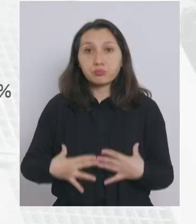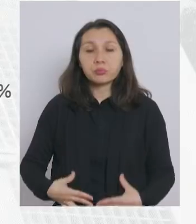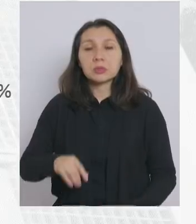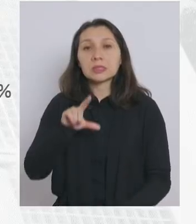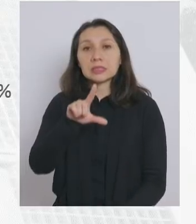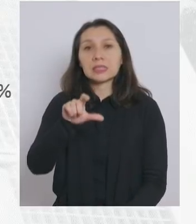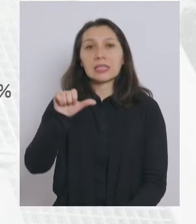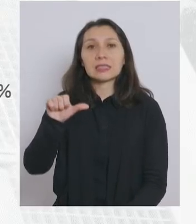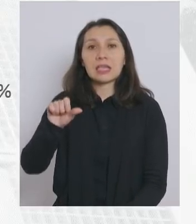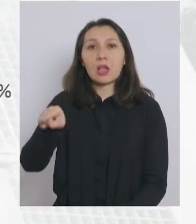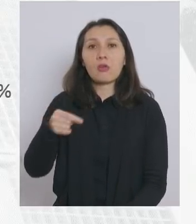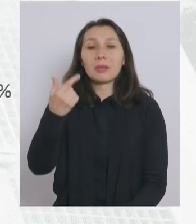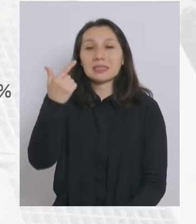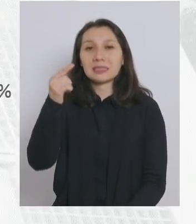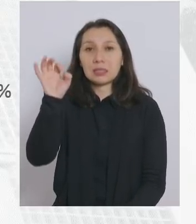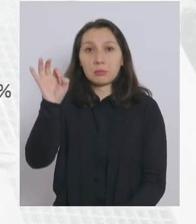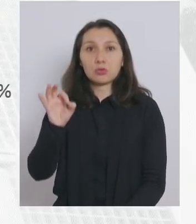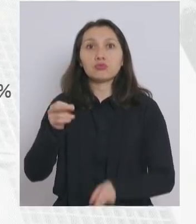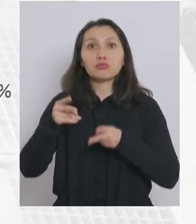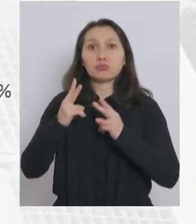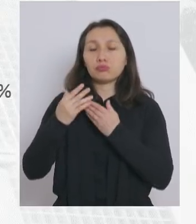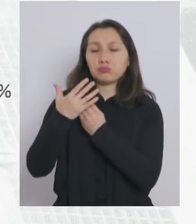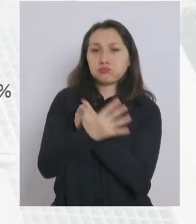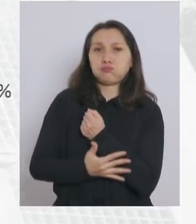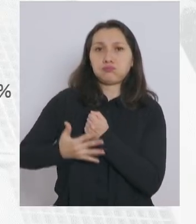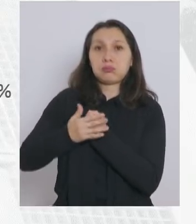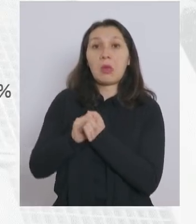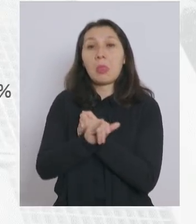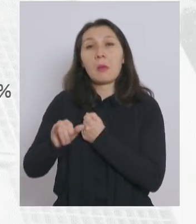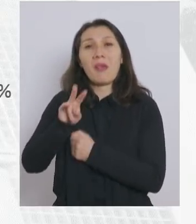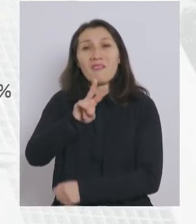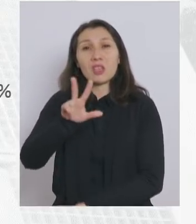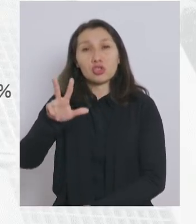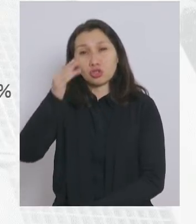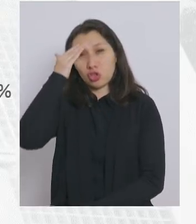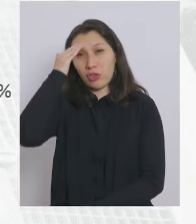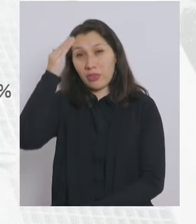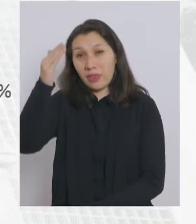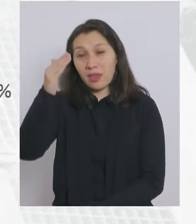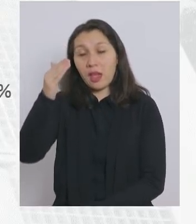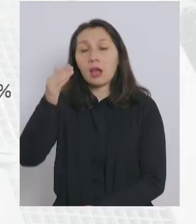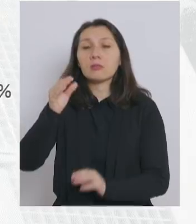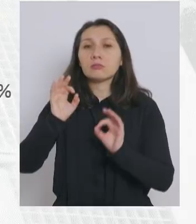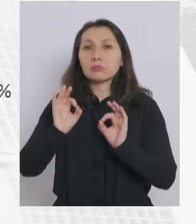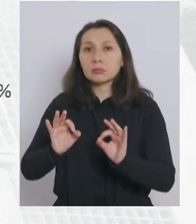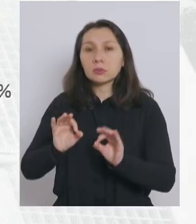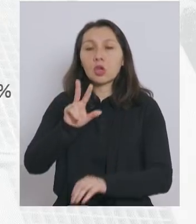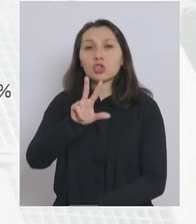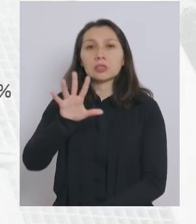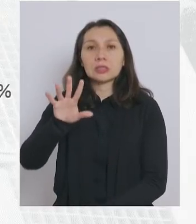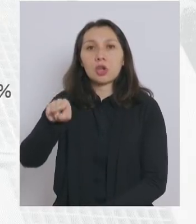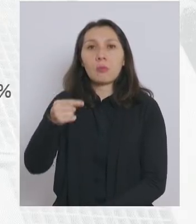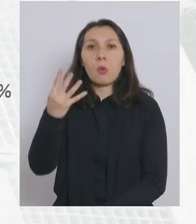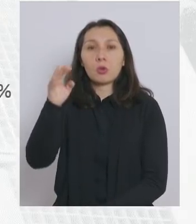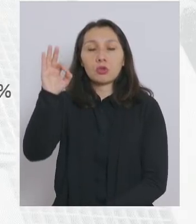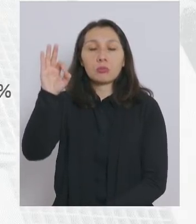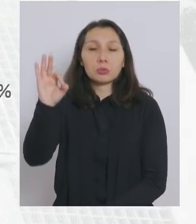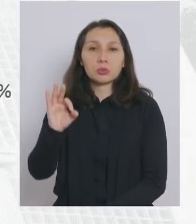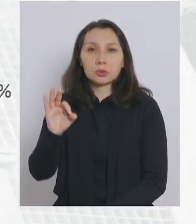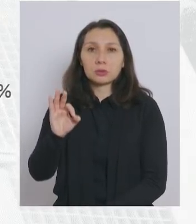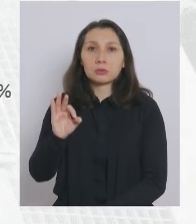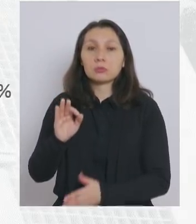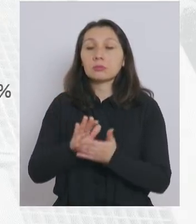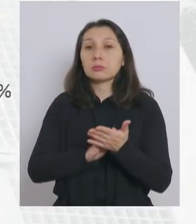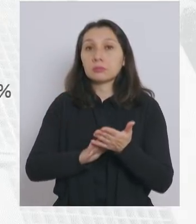un 76,7% y después de 28 días de la vacunación fue de un 85,4%. O sea, para